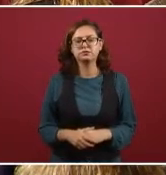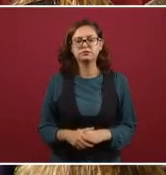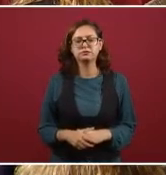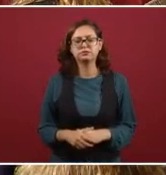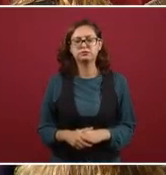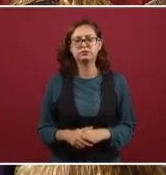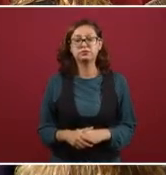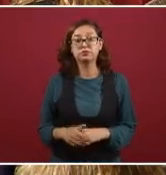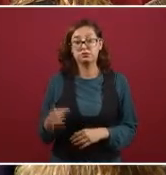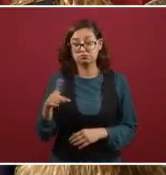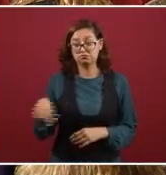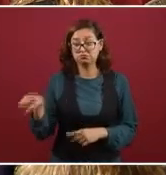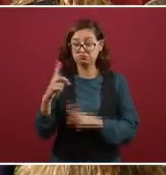los atletas de alto rendimiento.